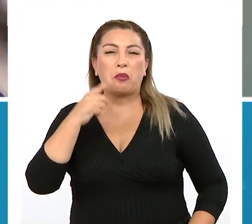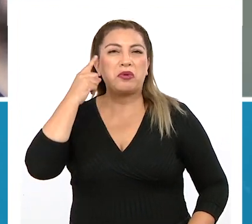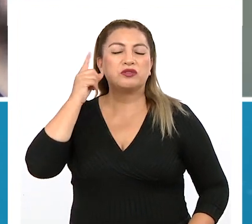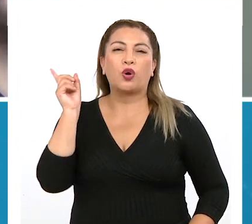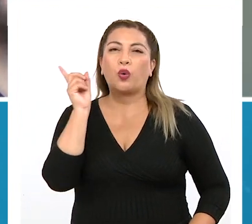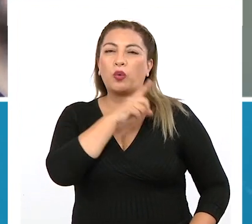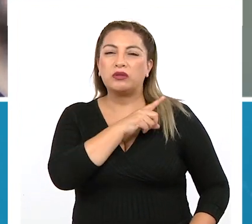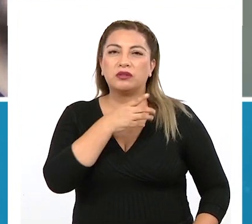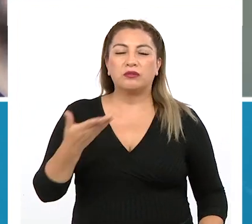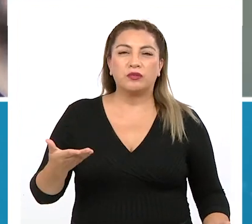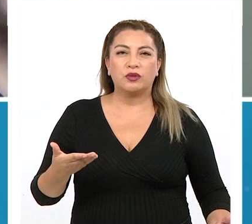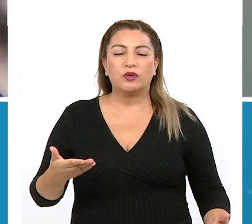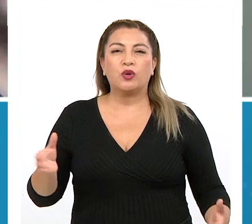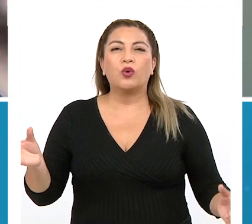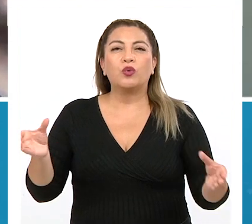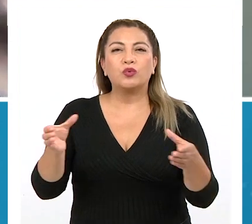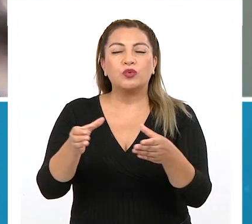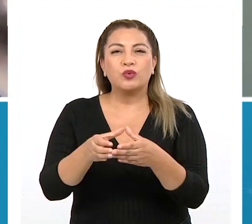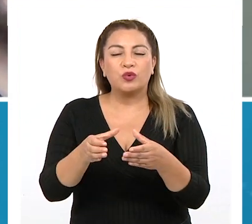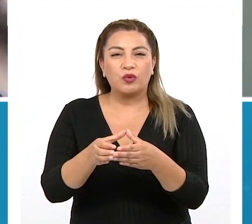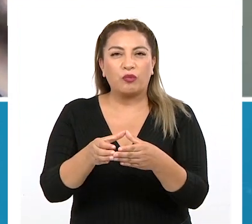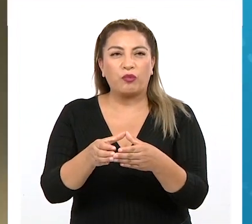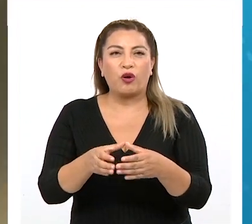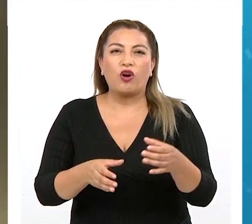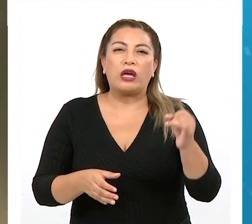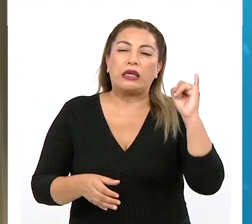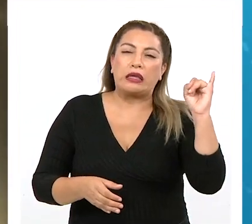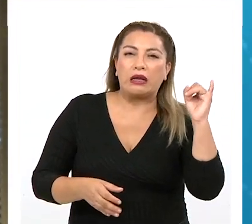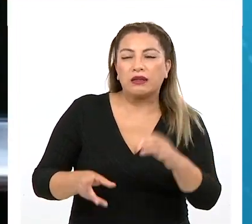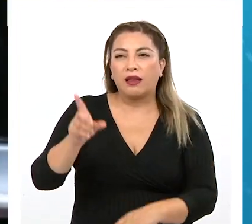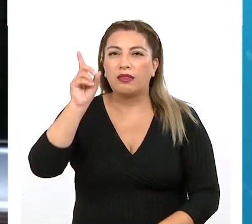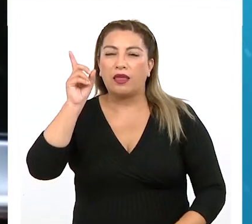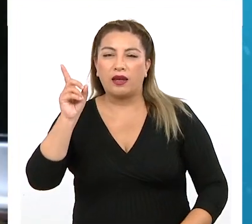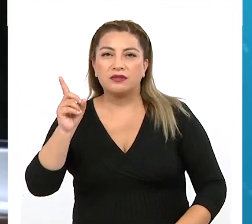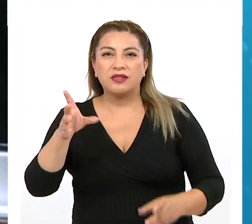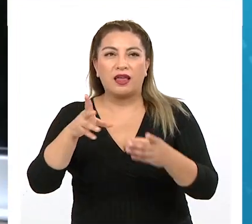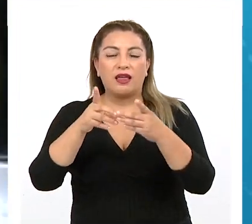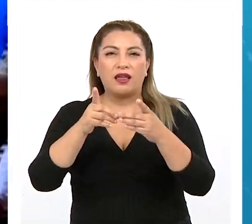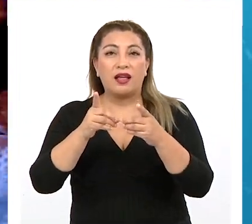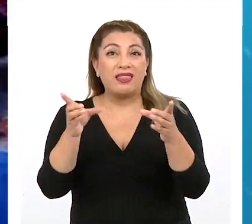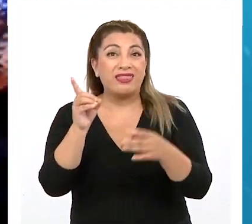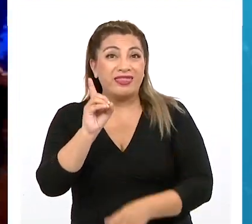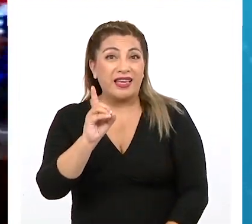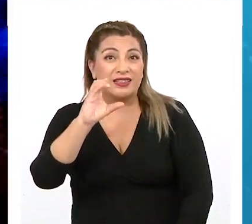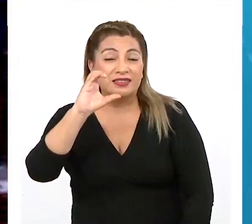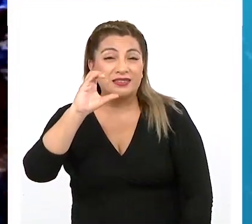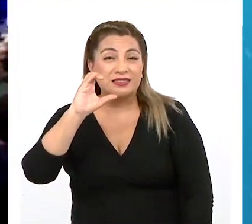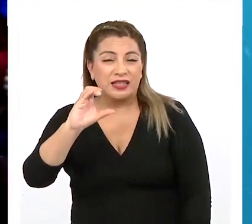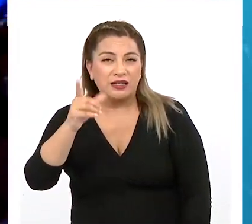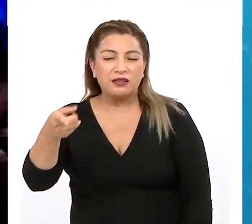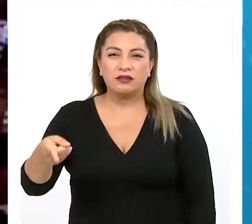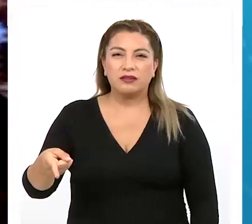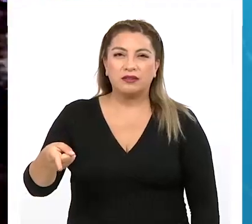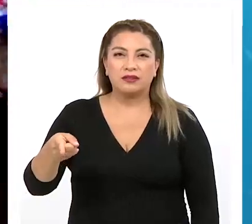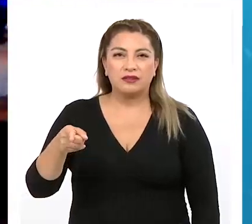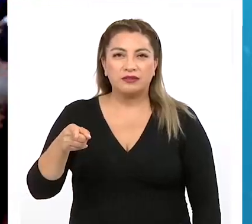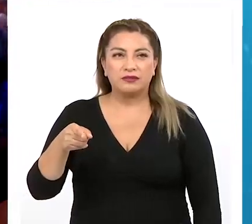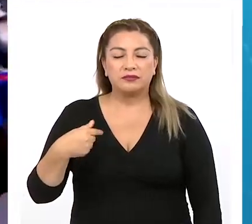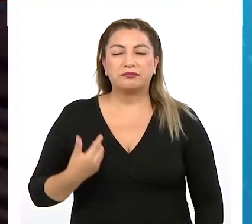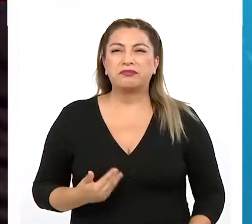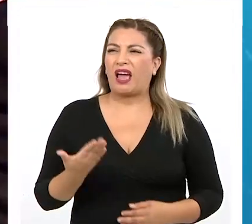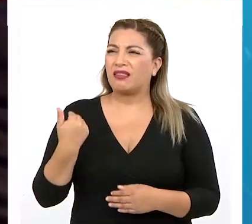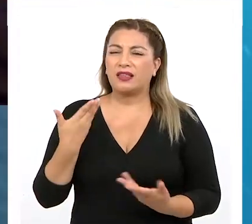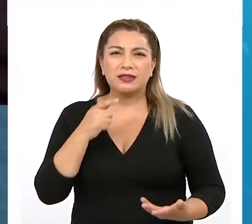el partido bisagra de la concertación entre la izquierda y la derecha era la democracia cristiana. Y en la democracia cristiana era